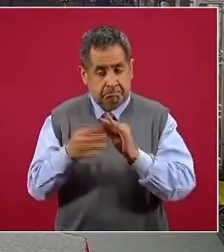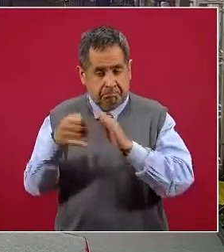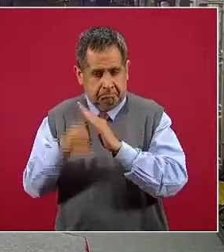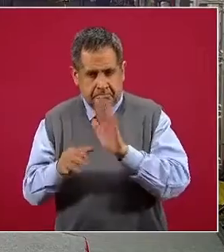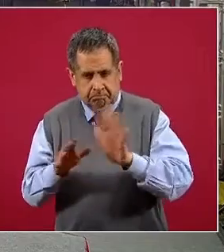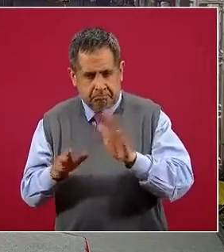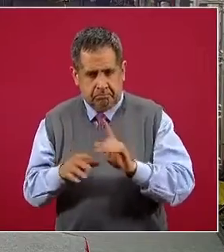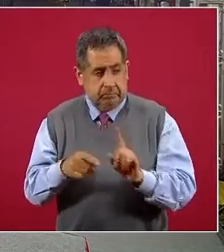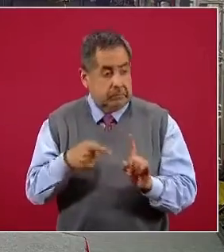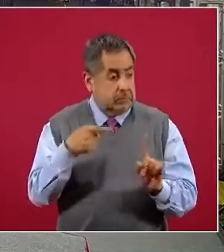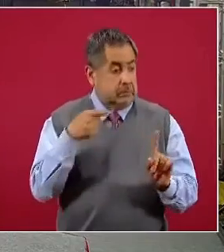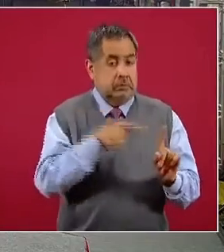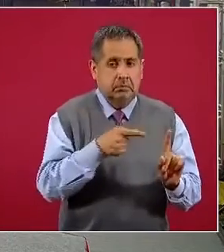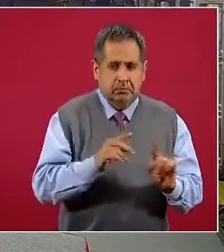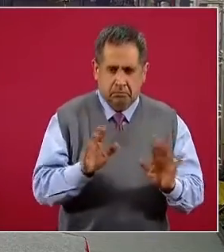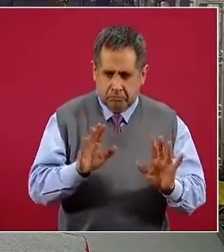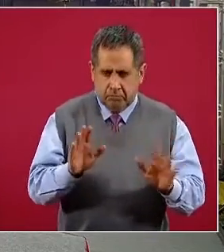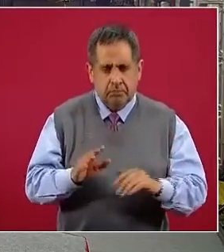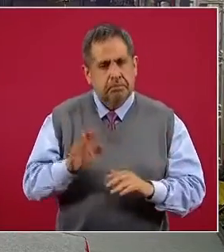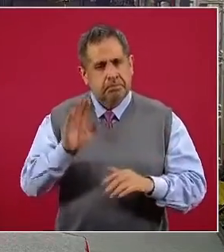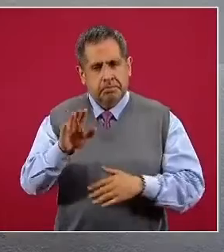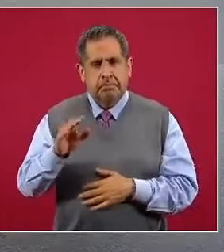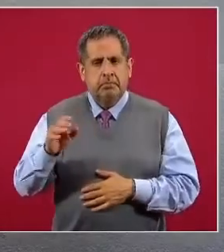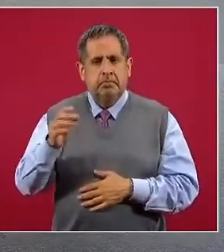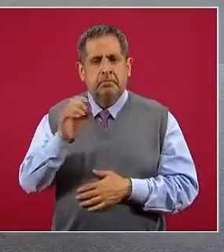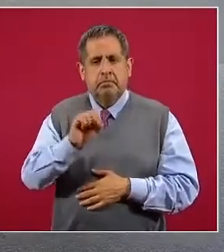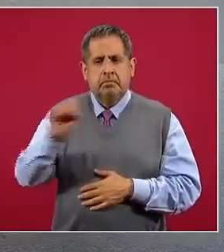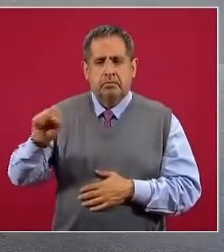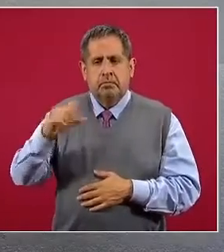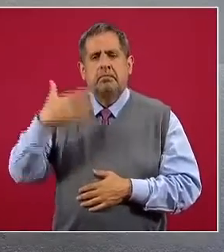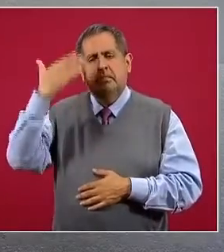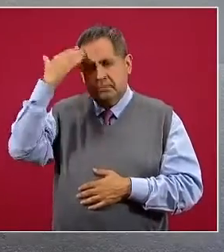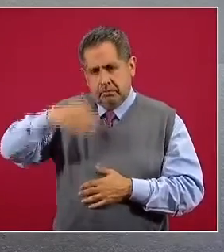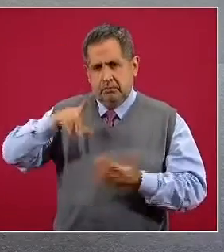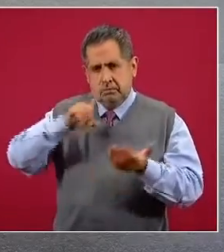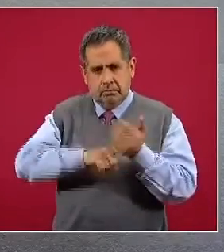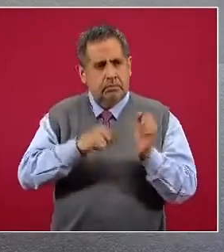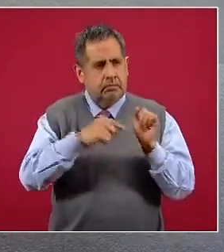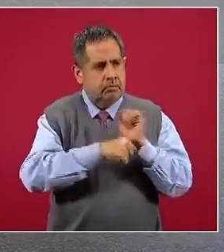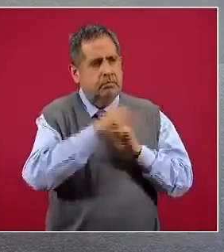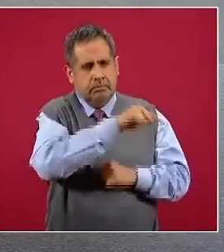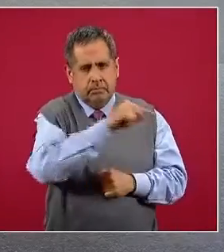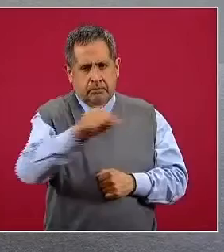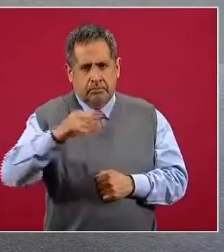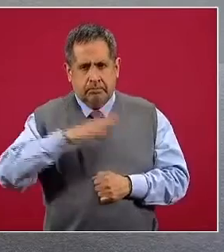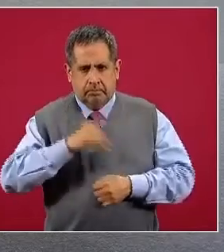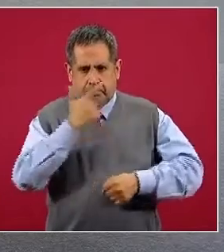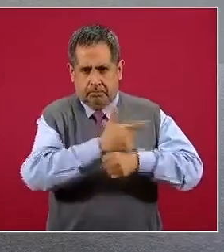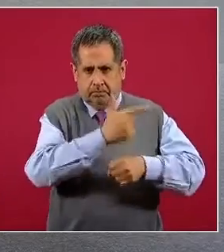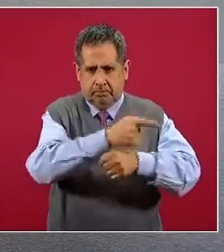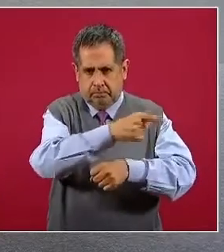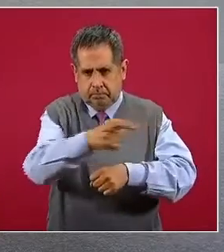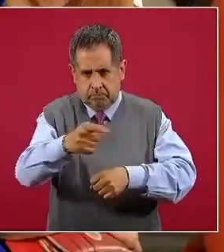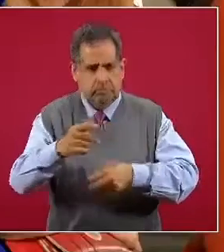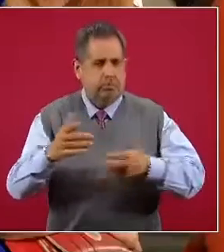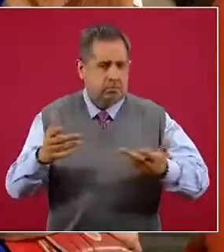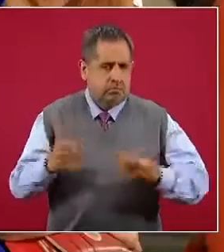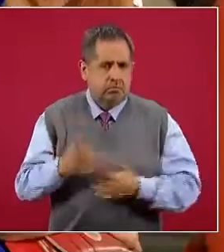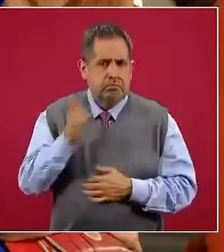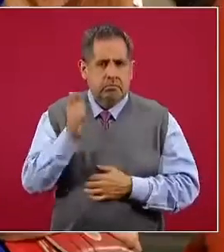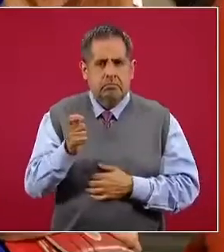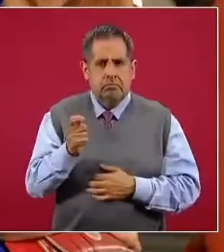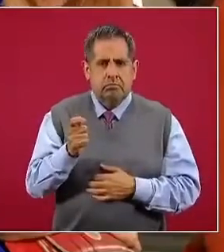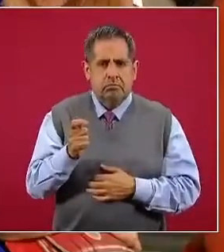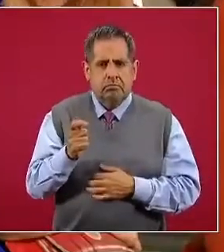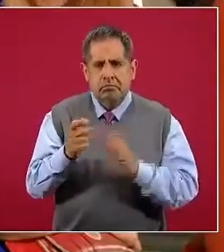digamos, tomar un caso específico, la Secretaría de Salud sí conoce este modo de operación, sí lo tiene bien ubicado y solamente